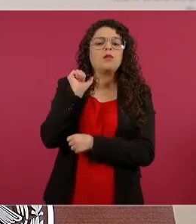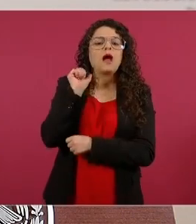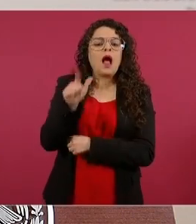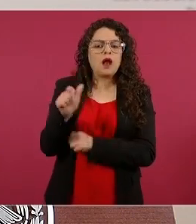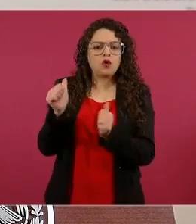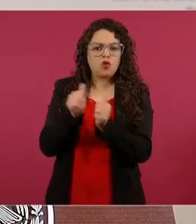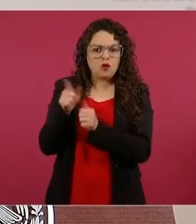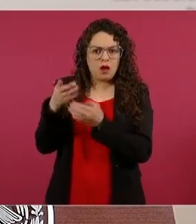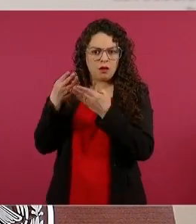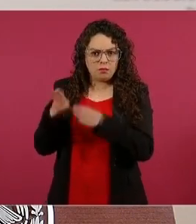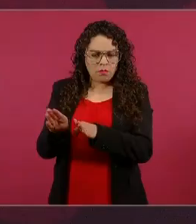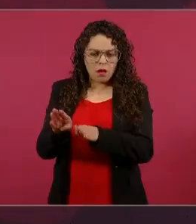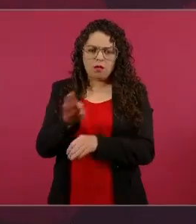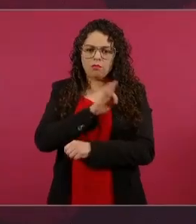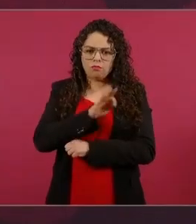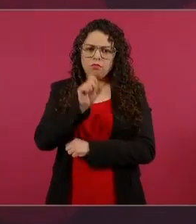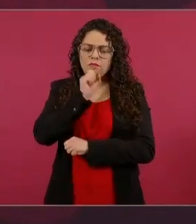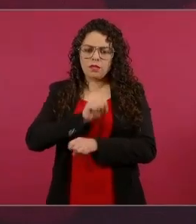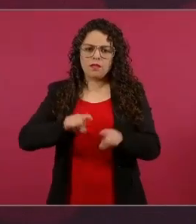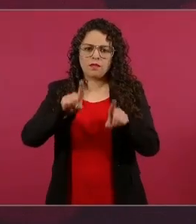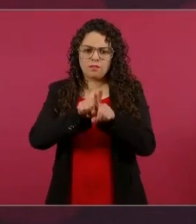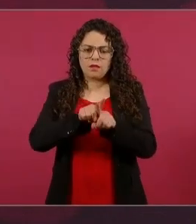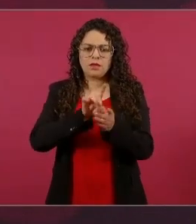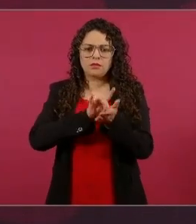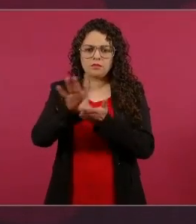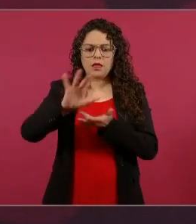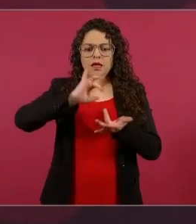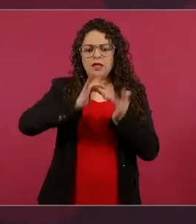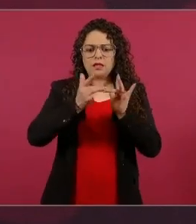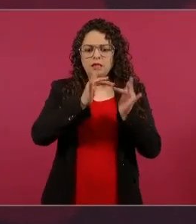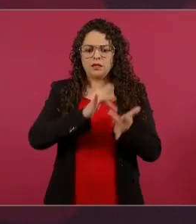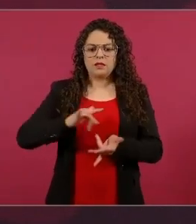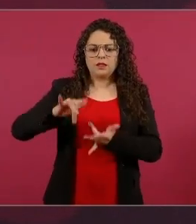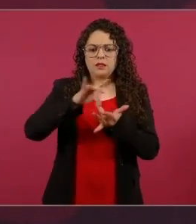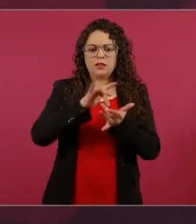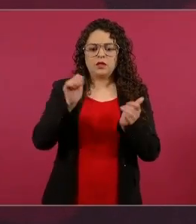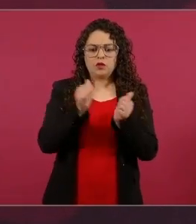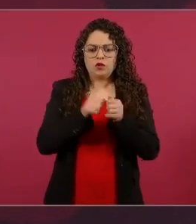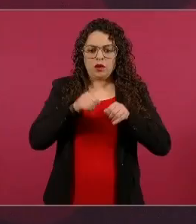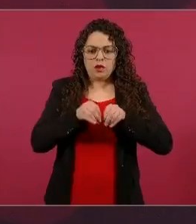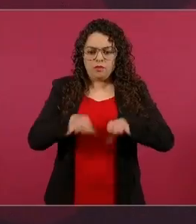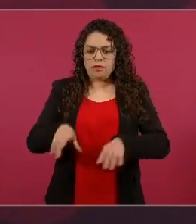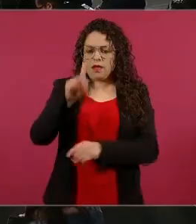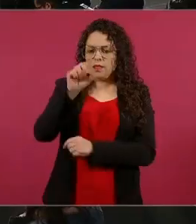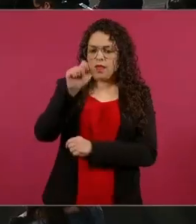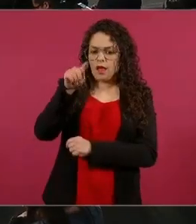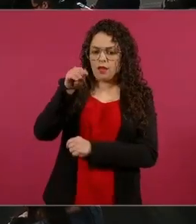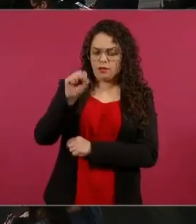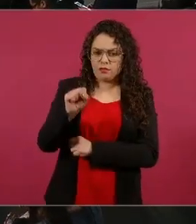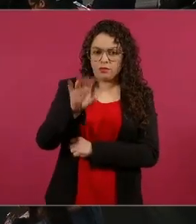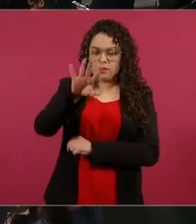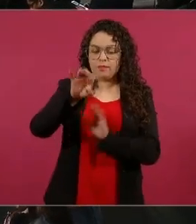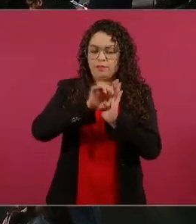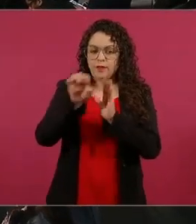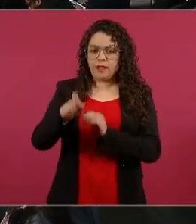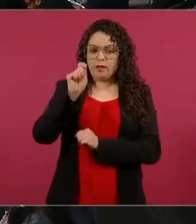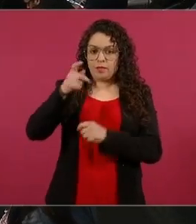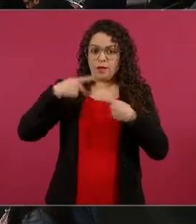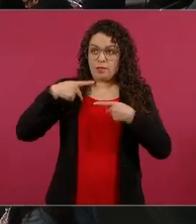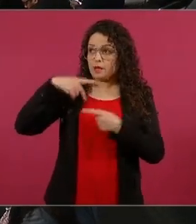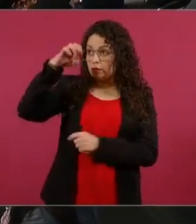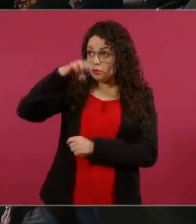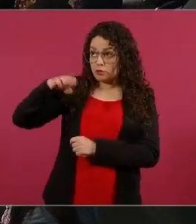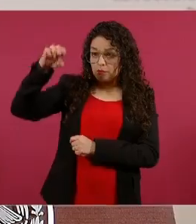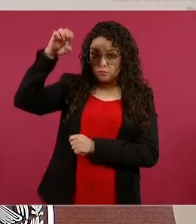también a través de las redes sociales retomamos datos y poner en el contexto que nosotros En el caso de los adultos mayores